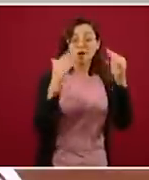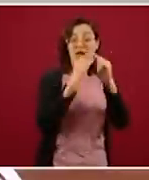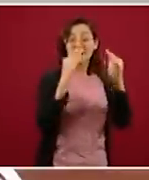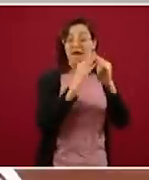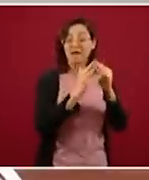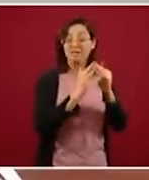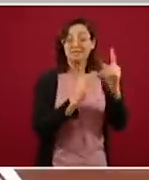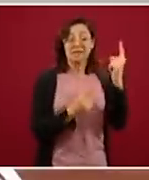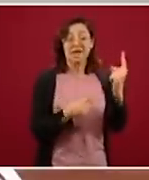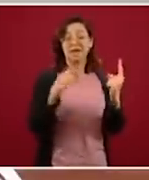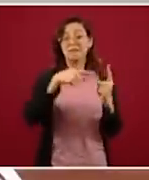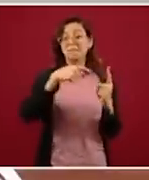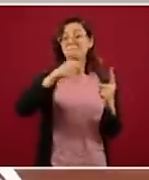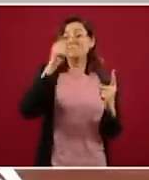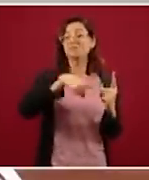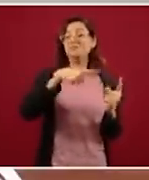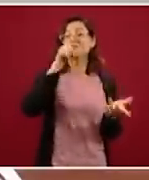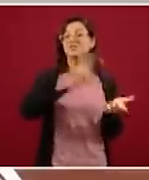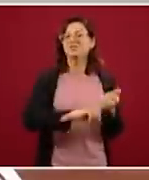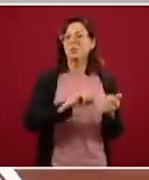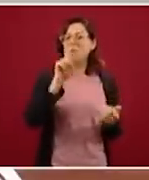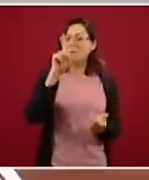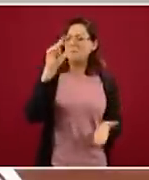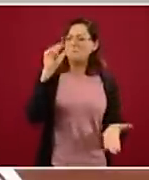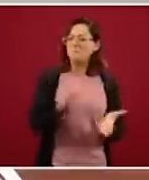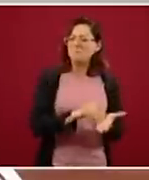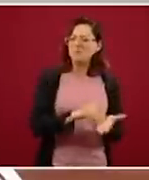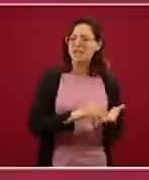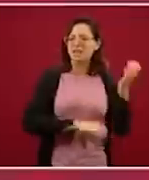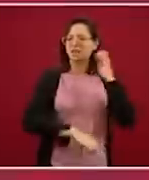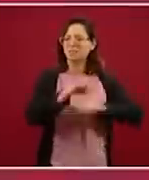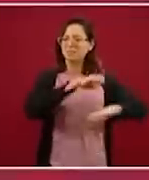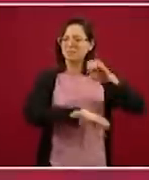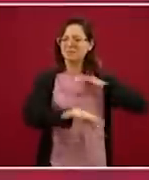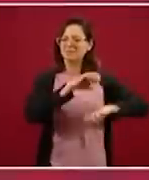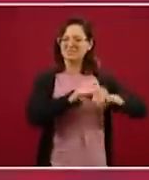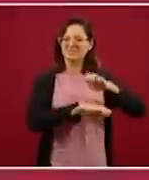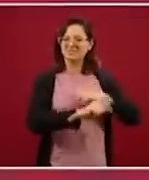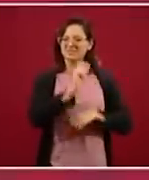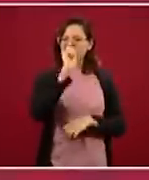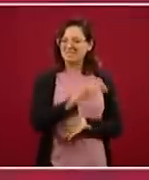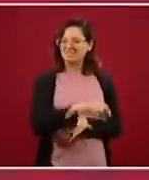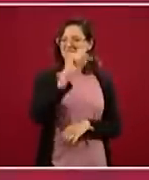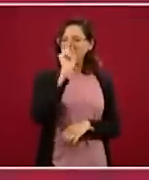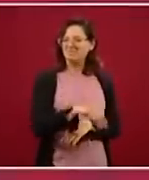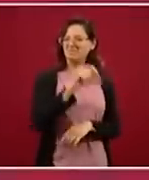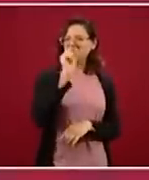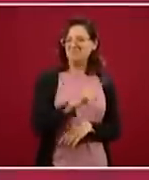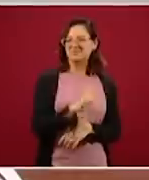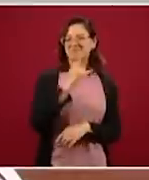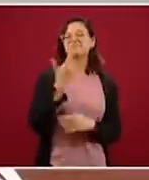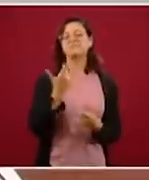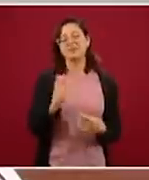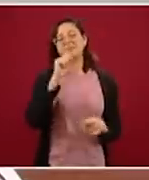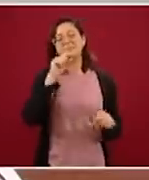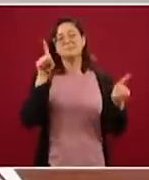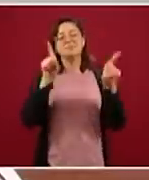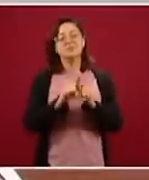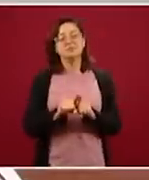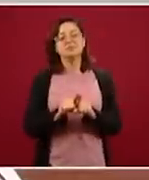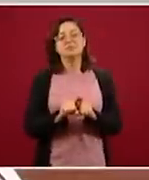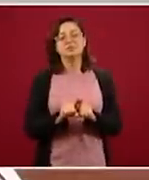mercantiles que habían sido constituidas. Se iban sustituyendo unas por otras, sin embargo, siempre utilizaban el mismo domicilio fiscal. También hemos tenido casos en